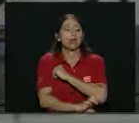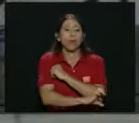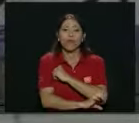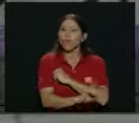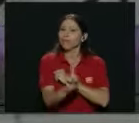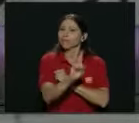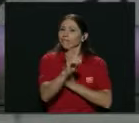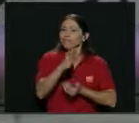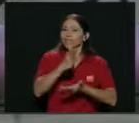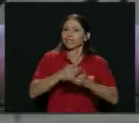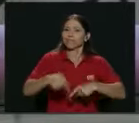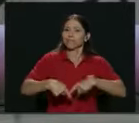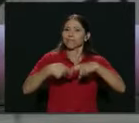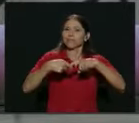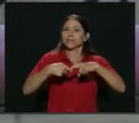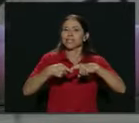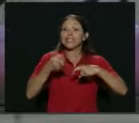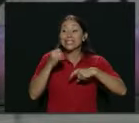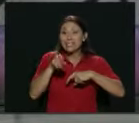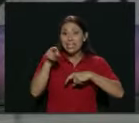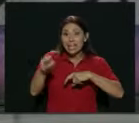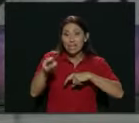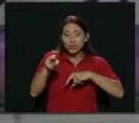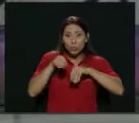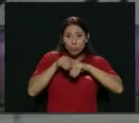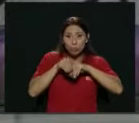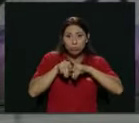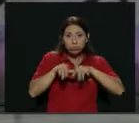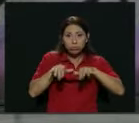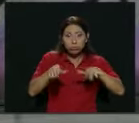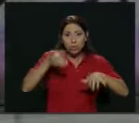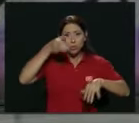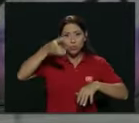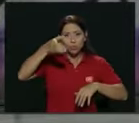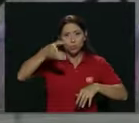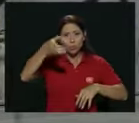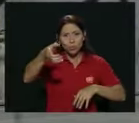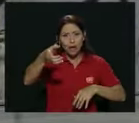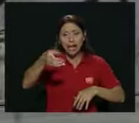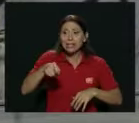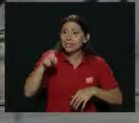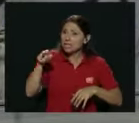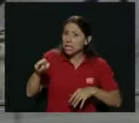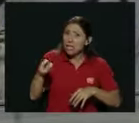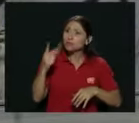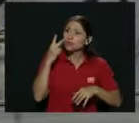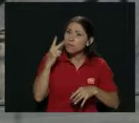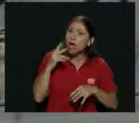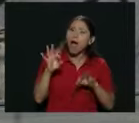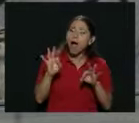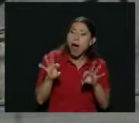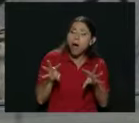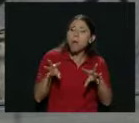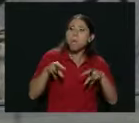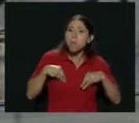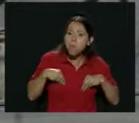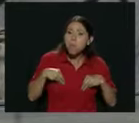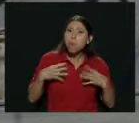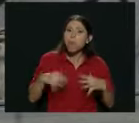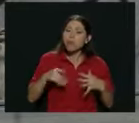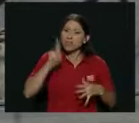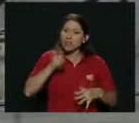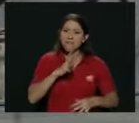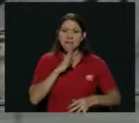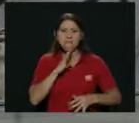eso es clave, Sí. porque si eso se extiende en la cultura y se hace factible y se hace apetecible tener